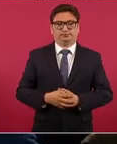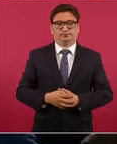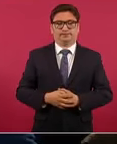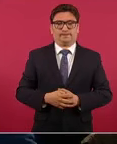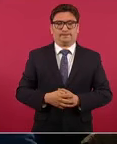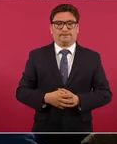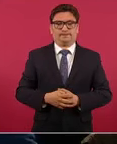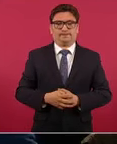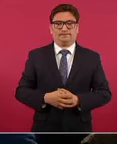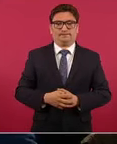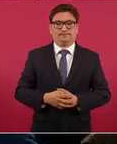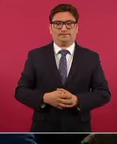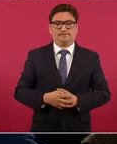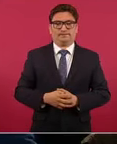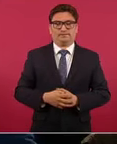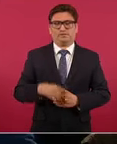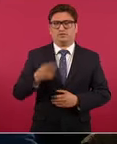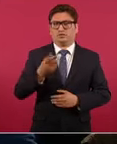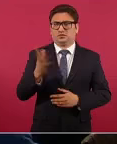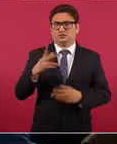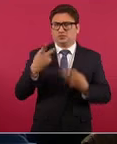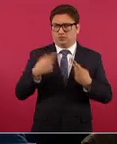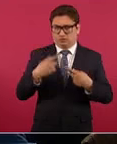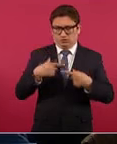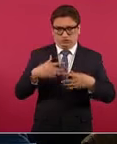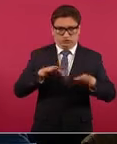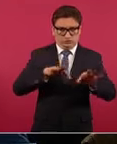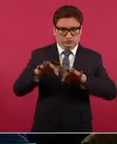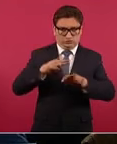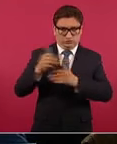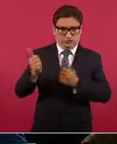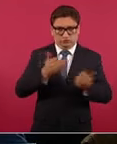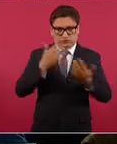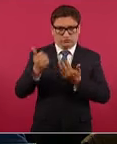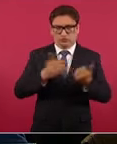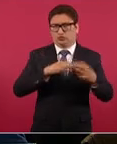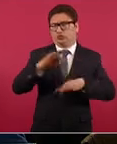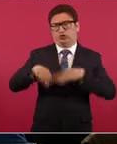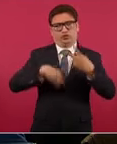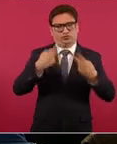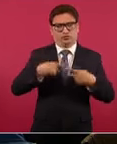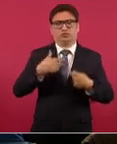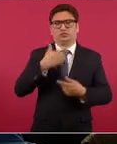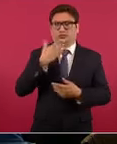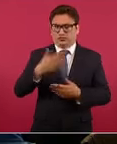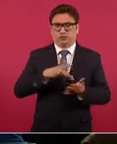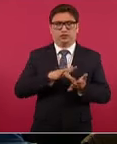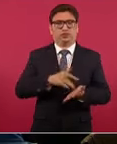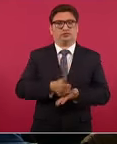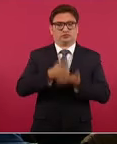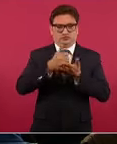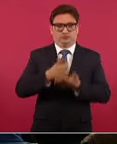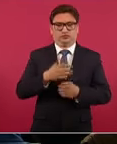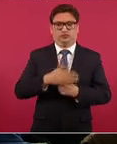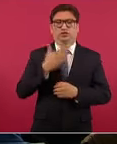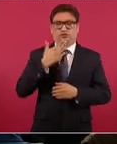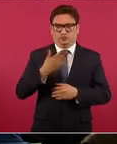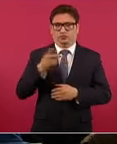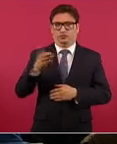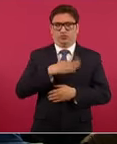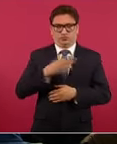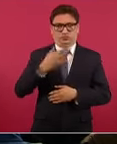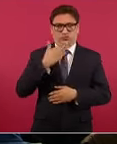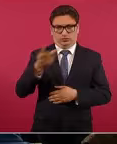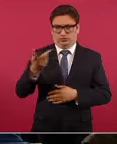este y se están portando muy bien los transportistas y toda la gente pues están ayudando pero qué bien que lo planteas